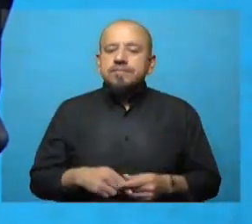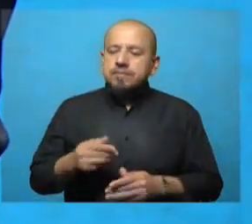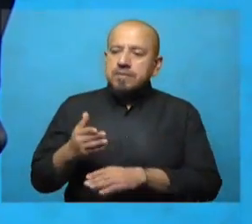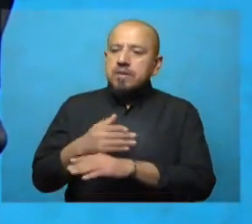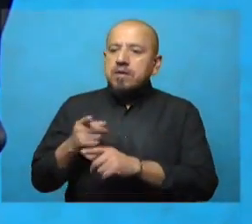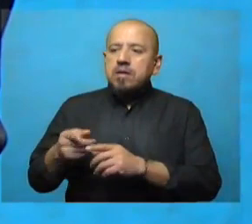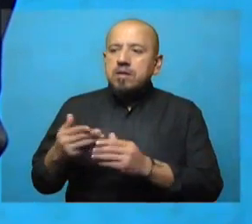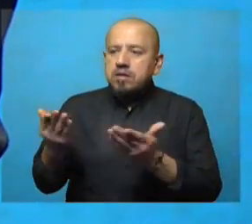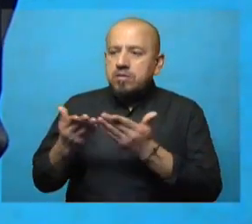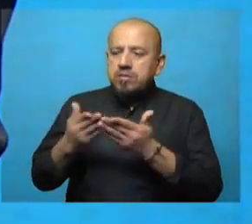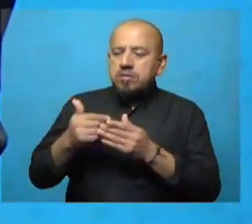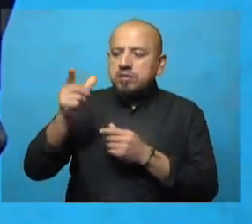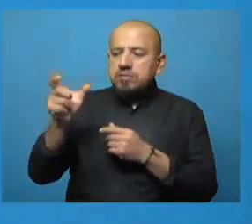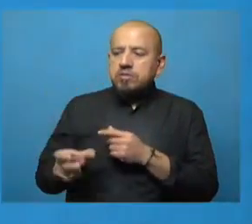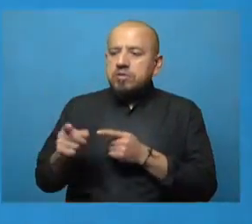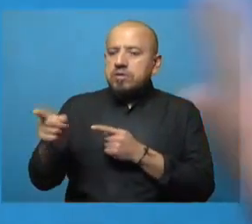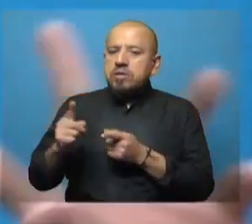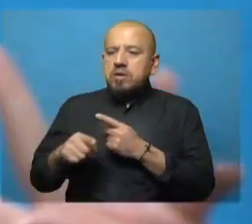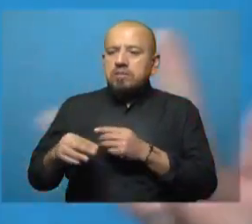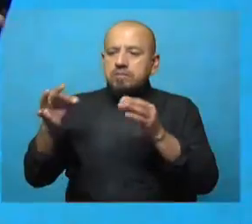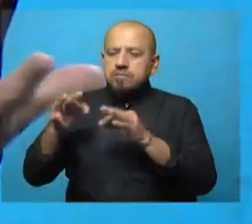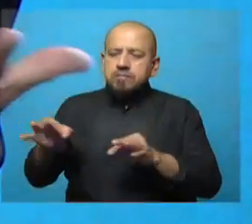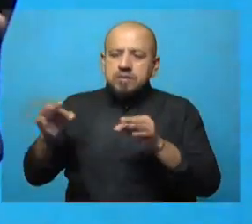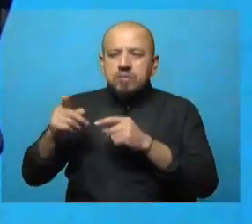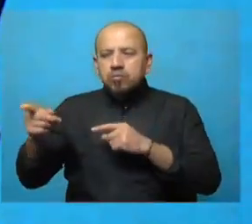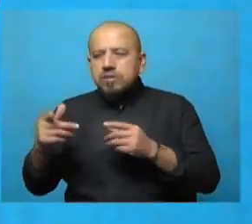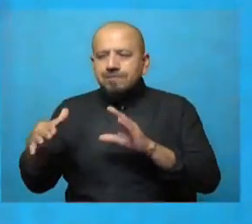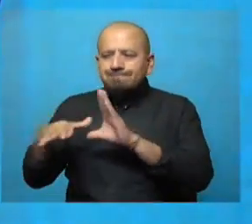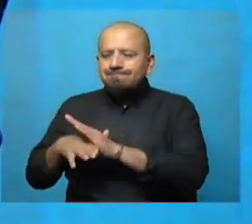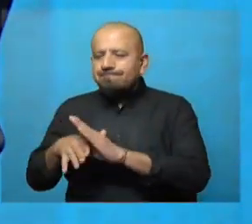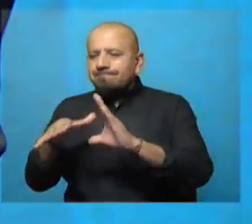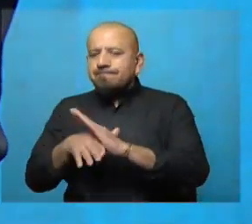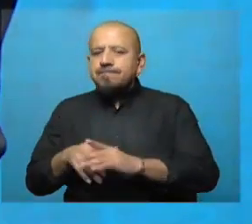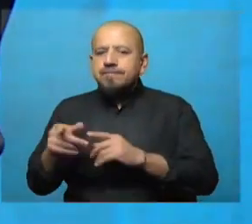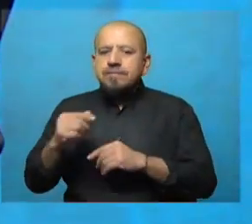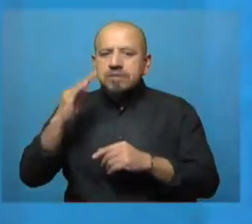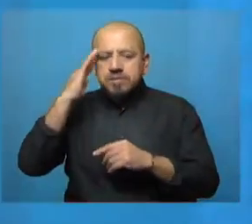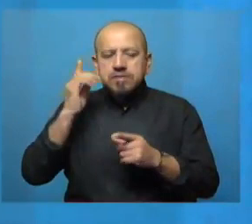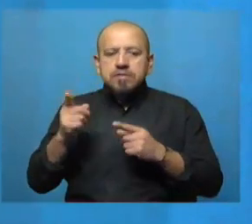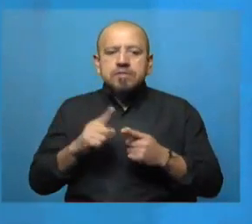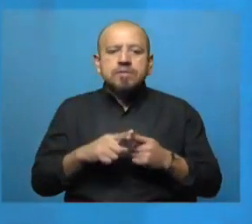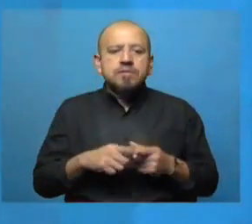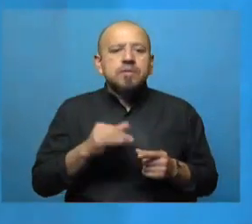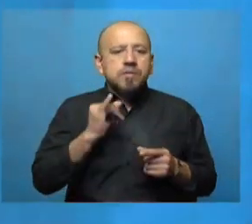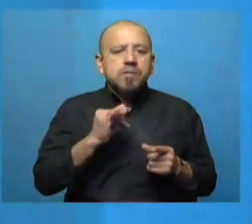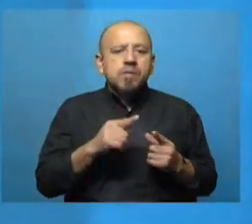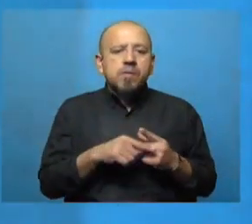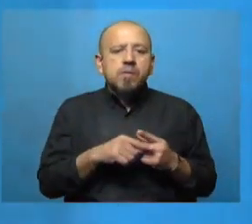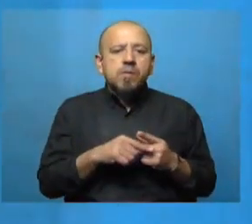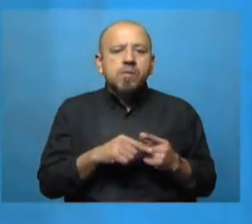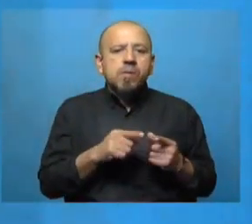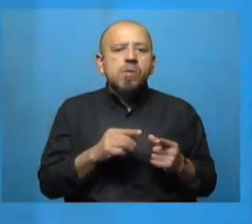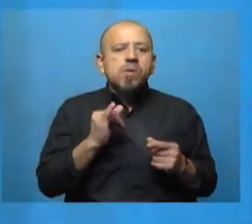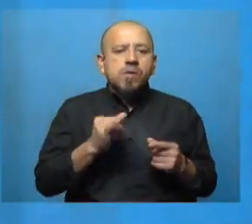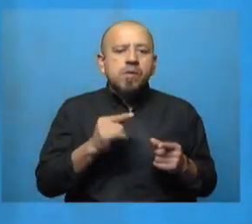estudiase el perfil del candidato por ejemplo abajo más con fulano que convenga No eso lo tenés en cuenta claramente